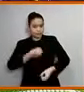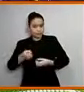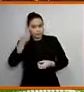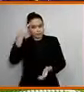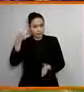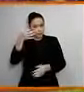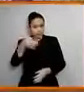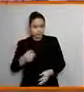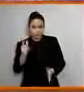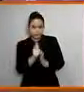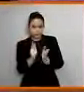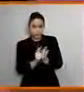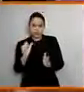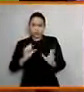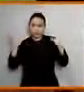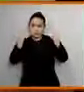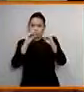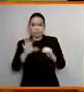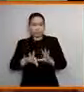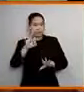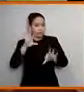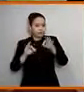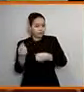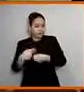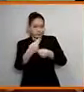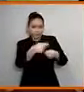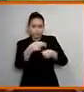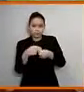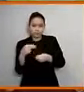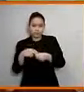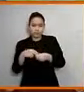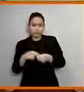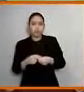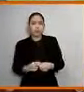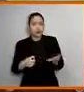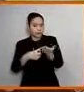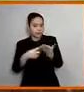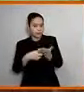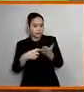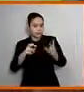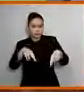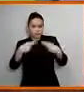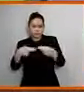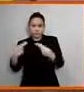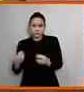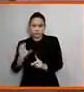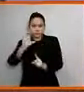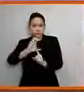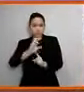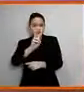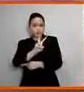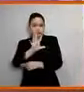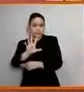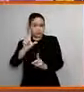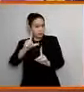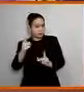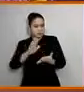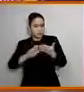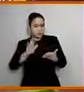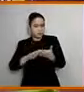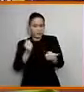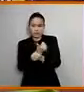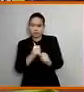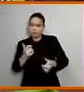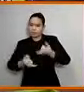Y en esta noche quiero invitarlos a que participen en nuestra promoción El Cupón Regalón, ya que por cada 25 lempiras de compra en cualquiera de